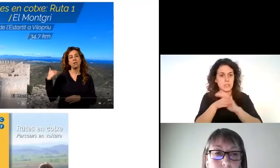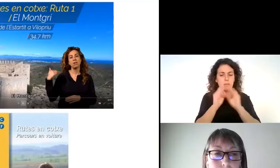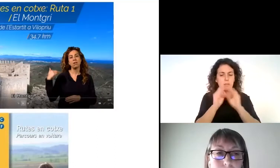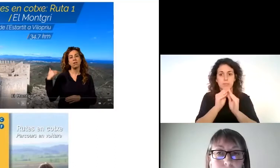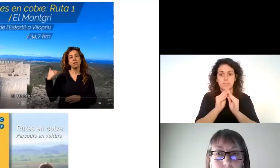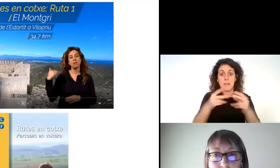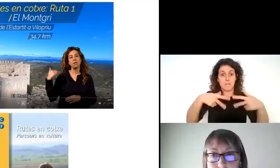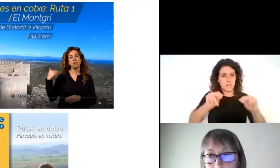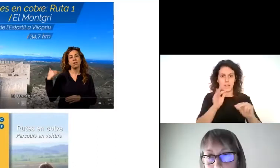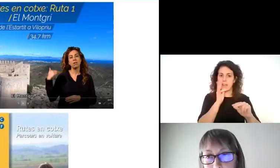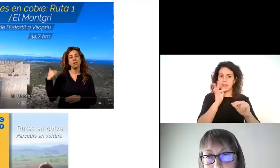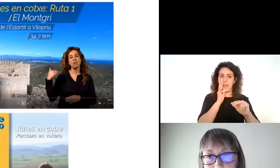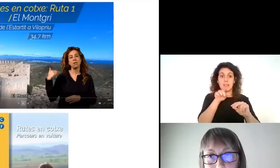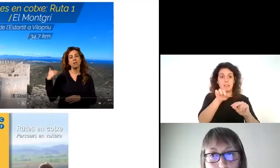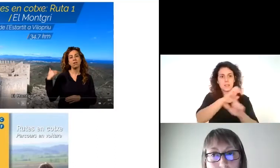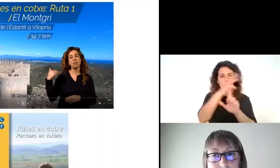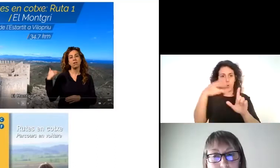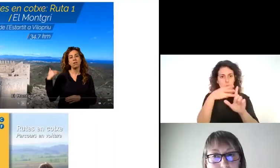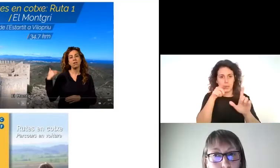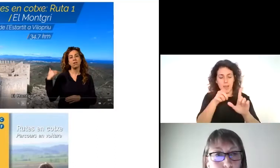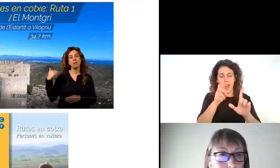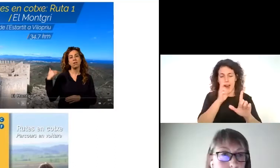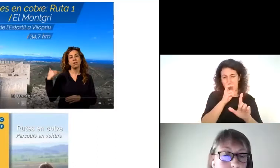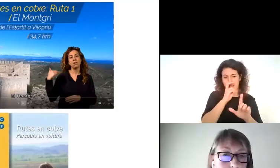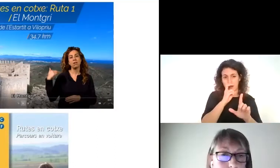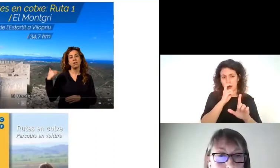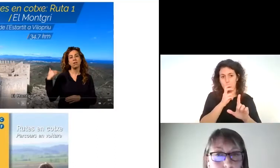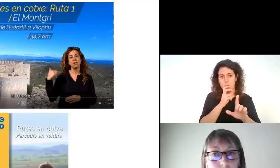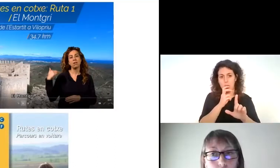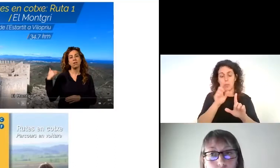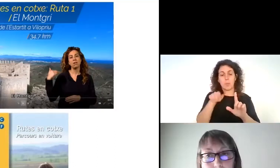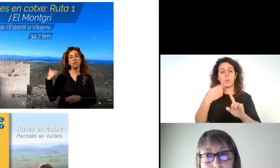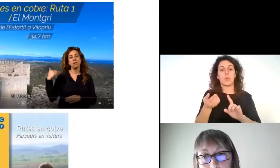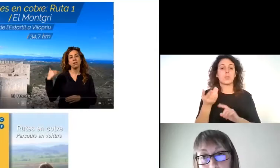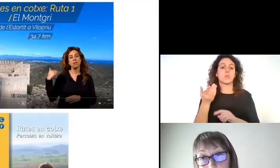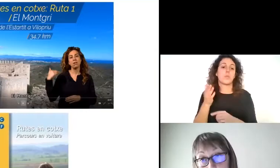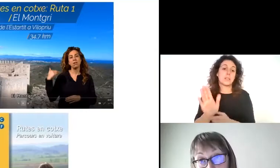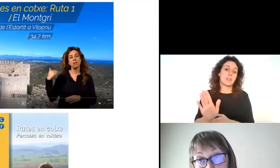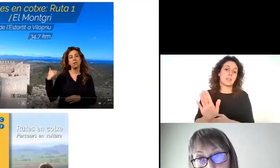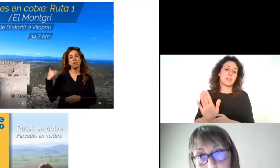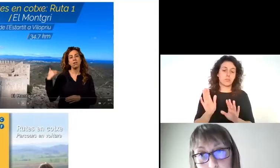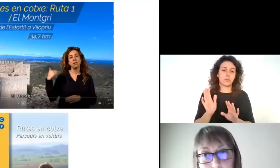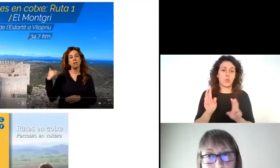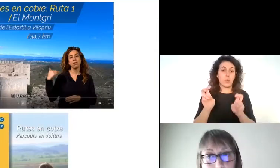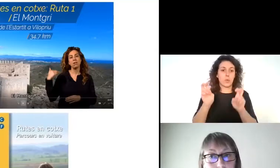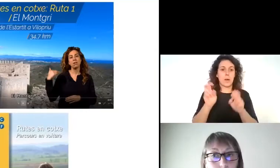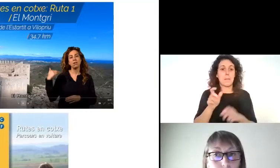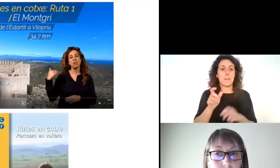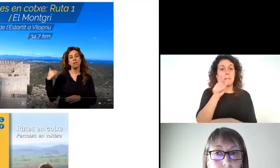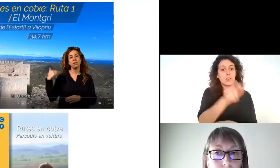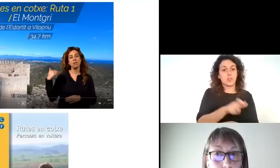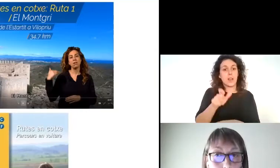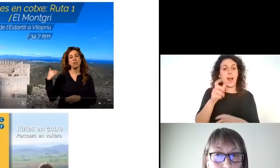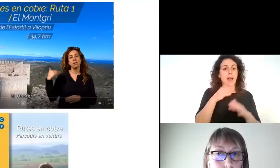en pantalla pues es aún la antigua y esperamos poder presentar la nueva totalmente accesible para personas invidentes, que era el